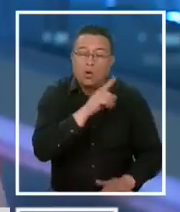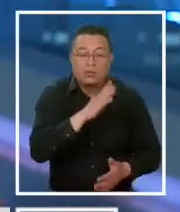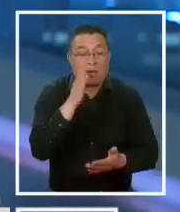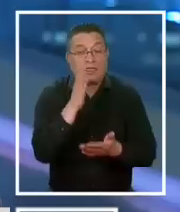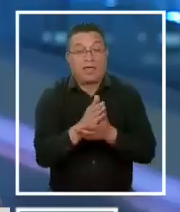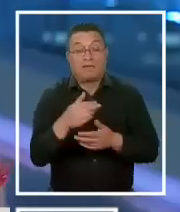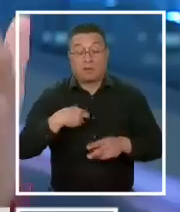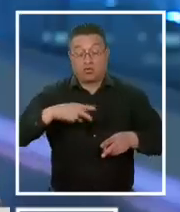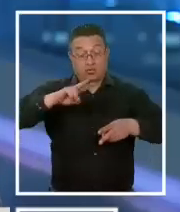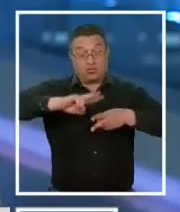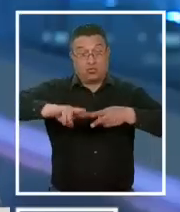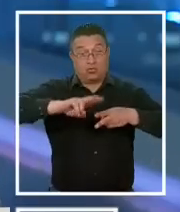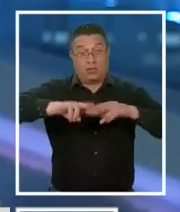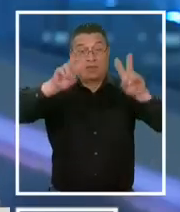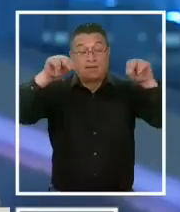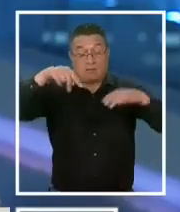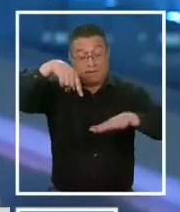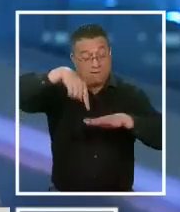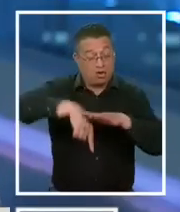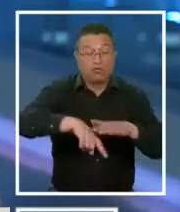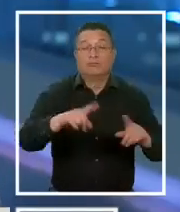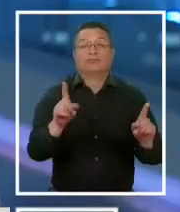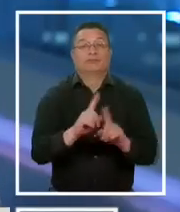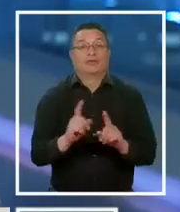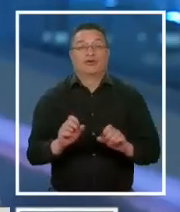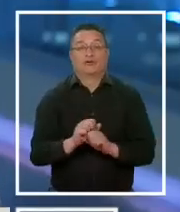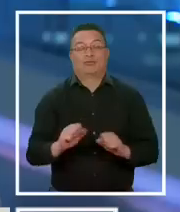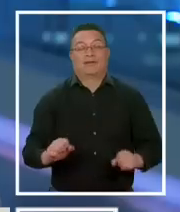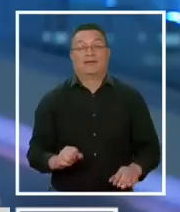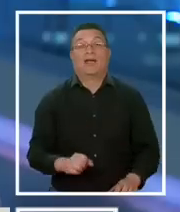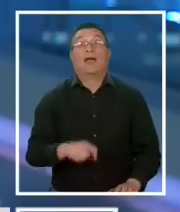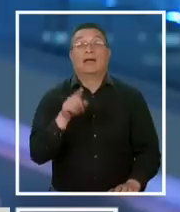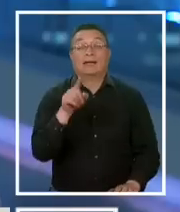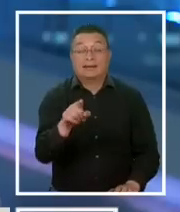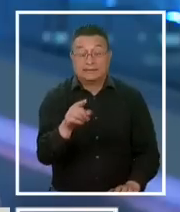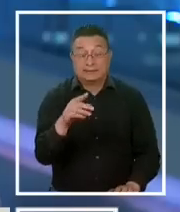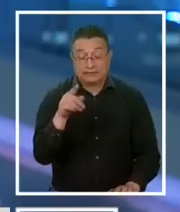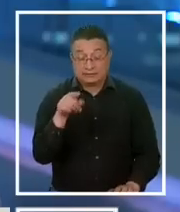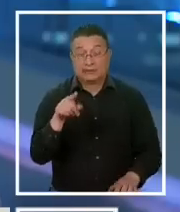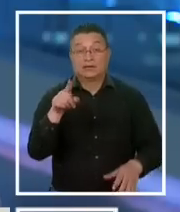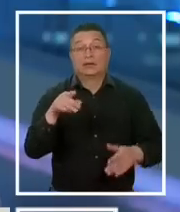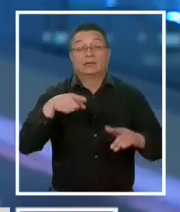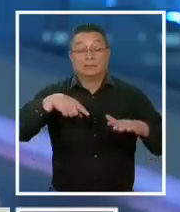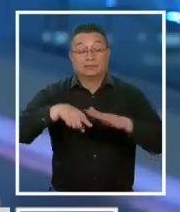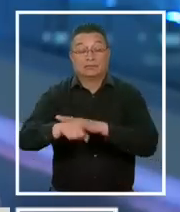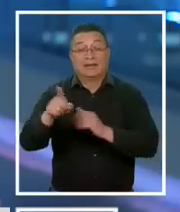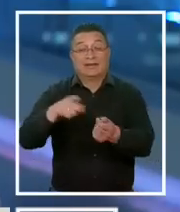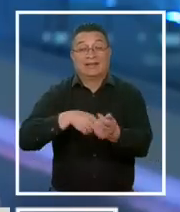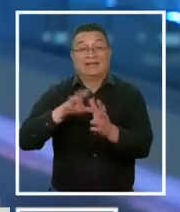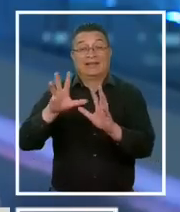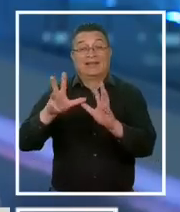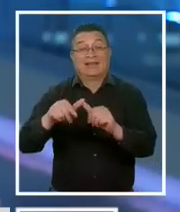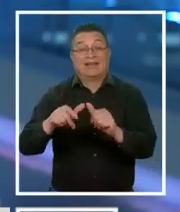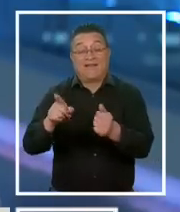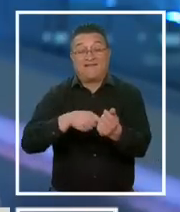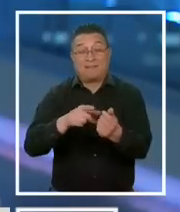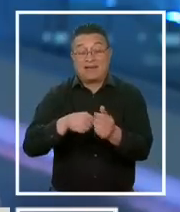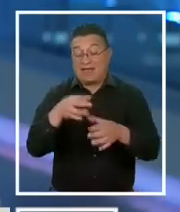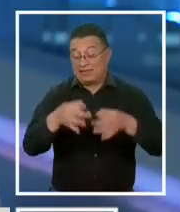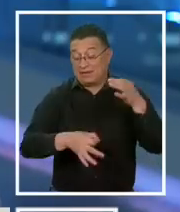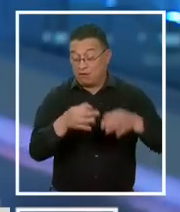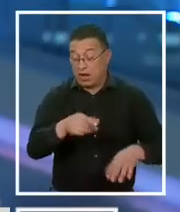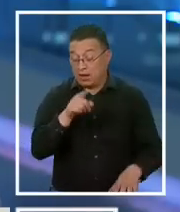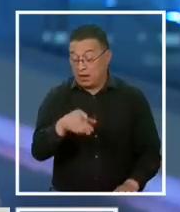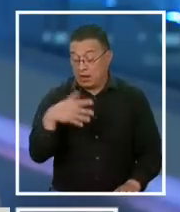es algo que resuelva los temas de fondo lo que es más abordado desde ese punto de vista la intervención del tribunal de familias particularmente relevante porque